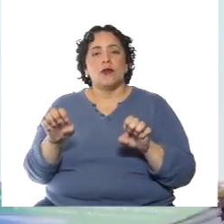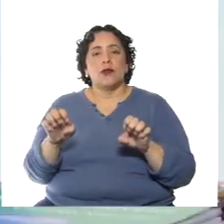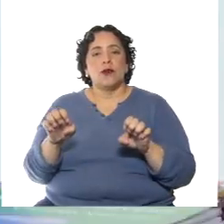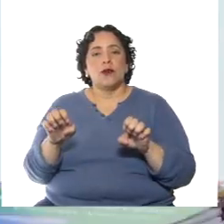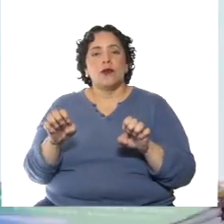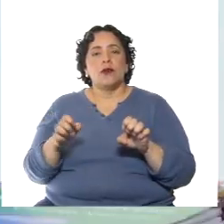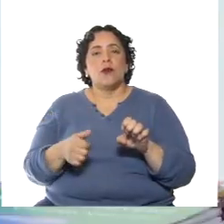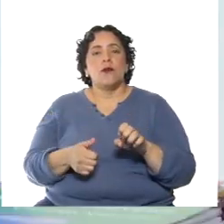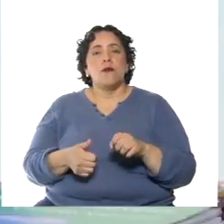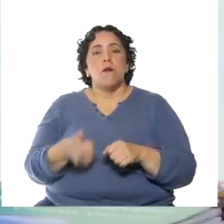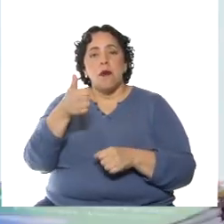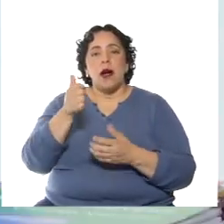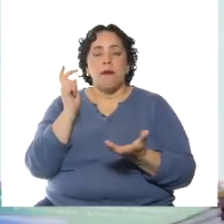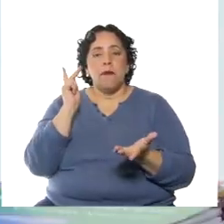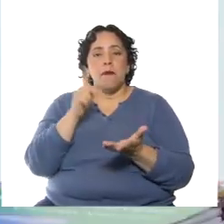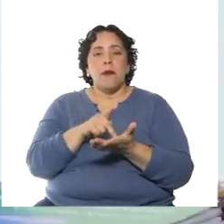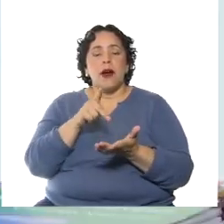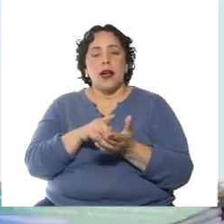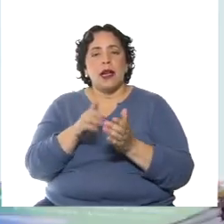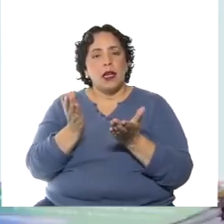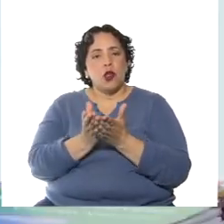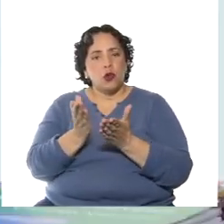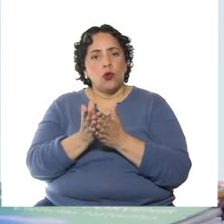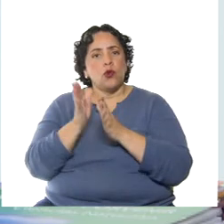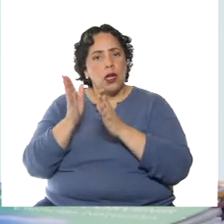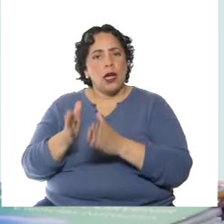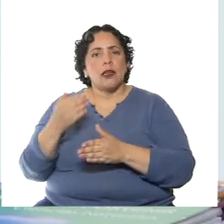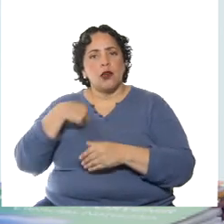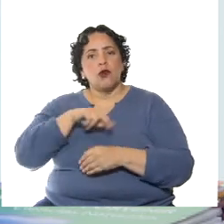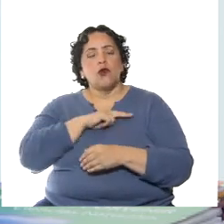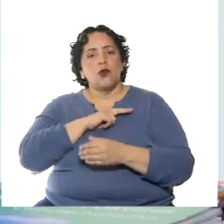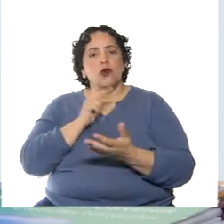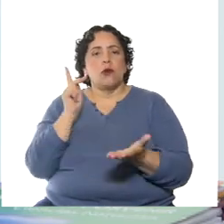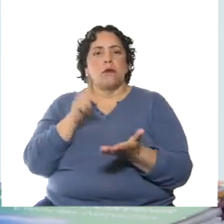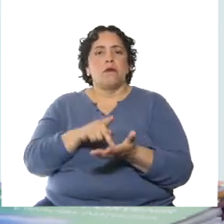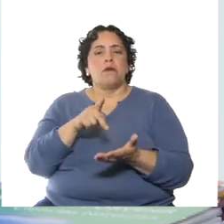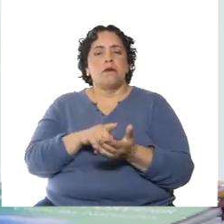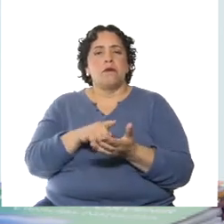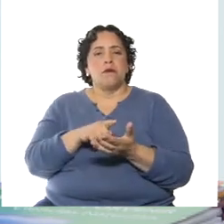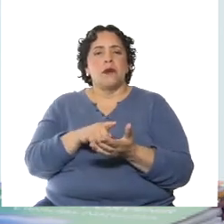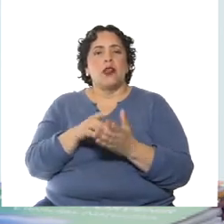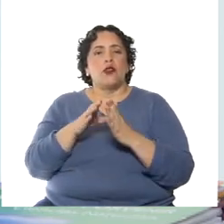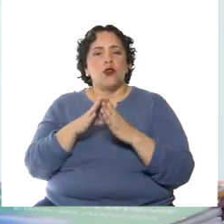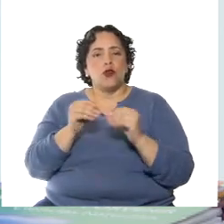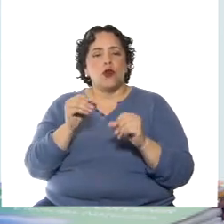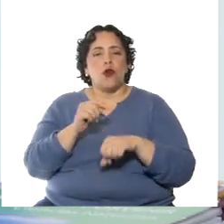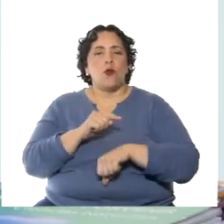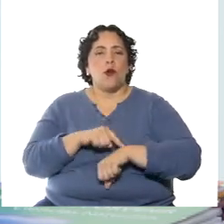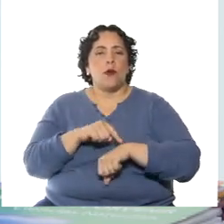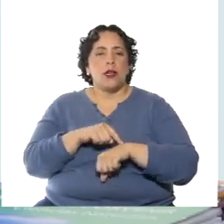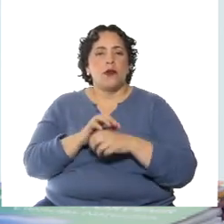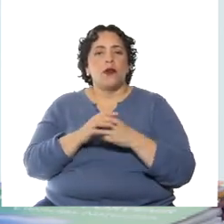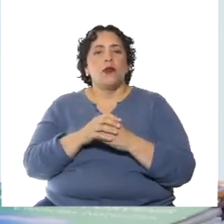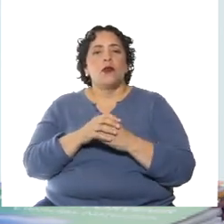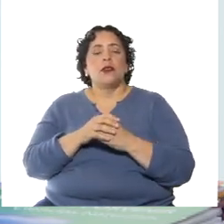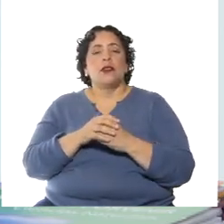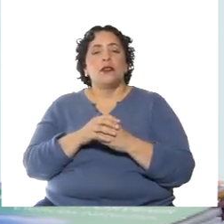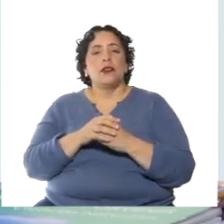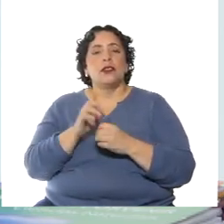más participativa, los estudiantes fuimos protagonistas en todo momento